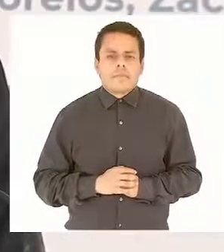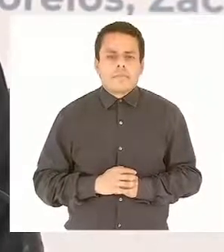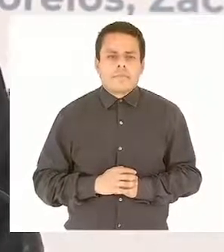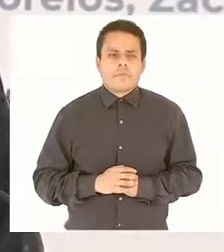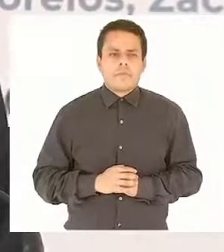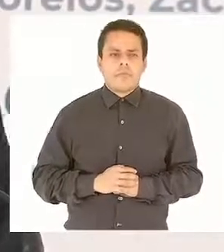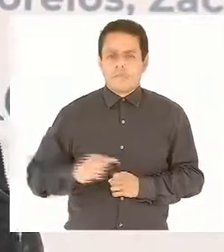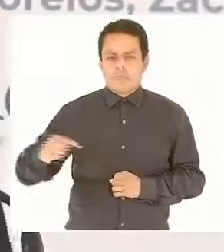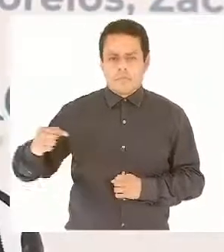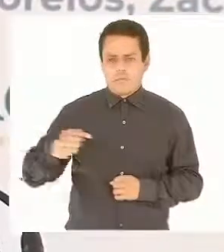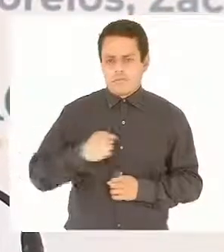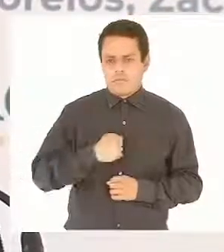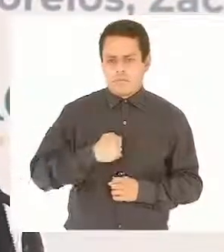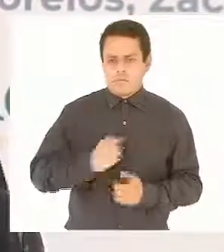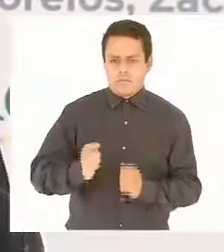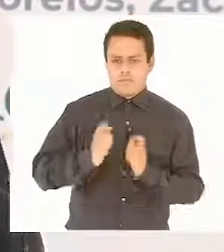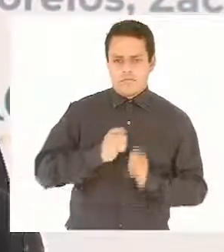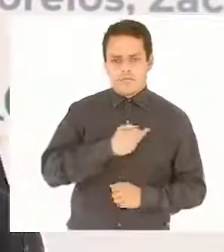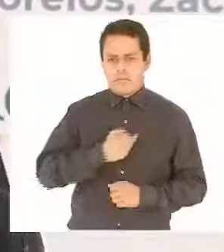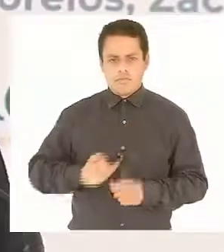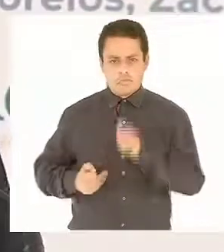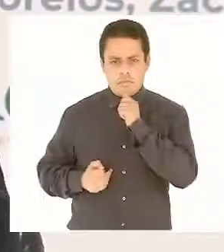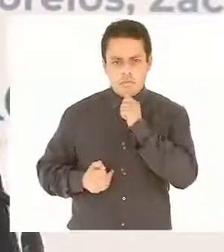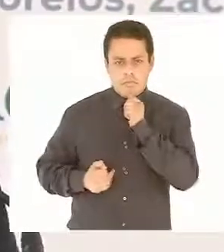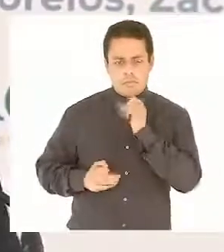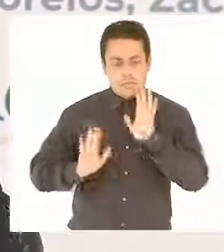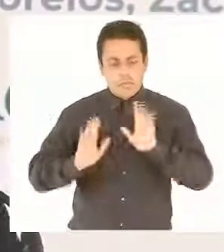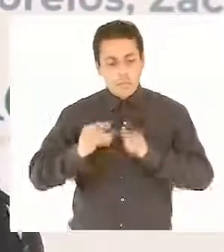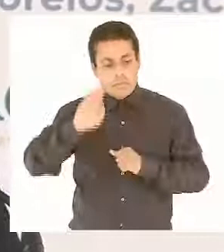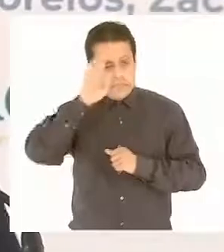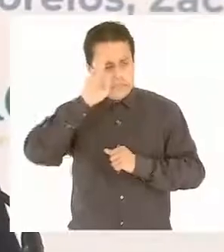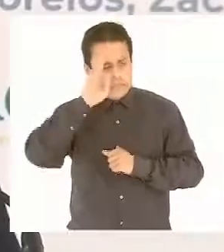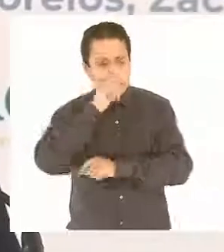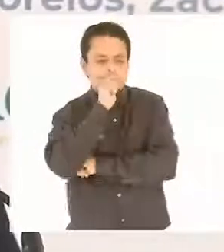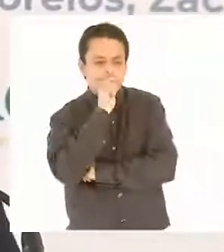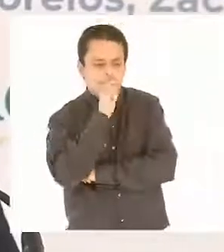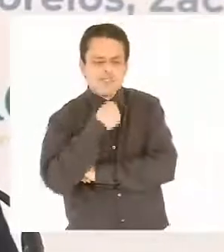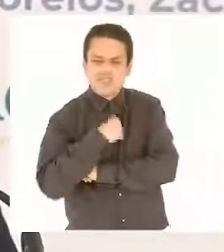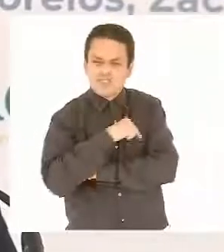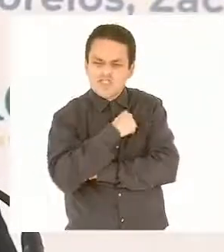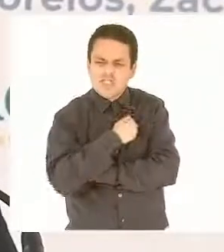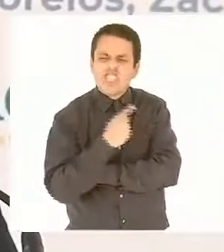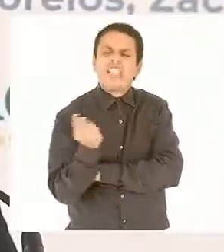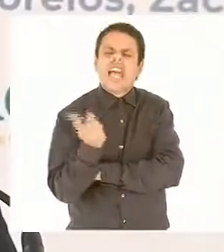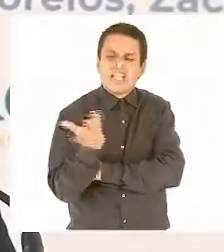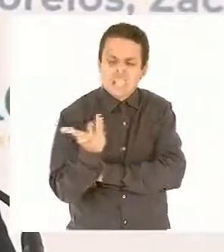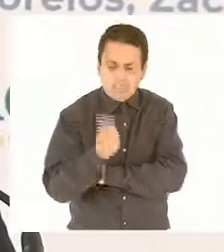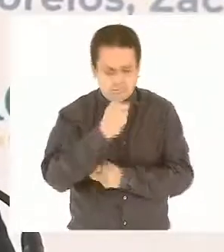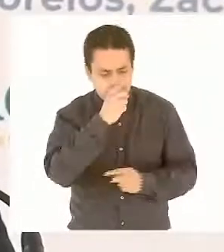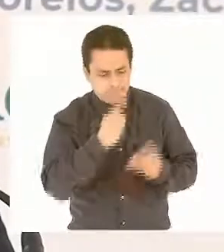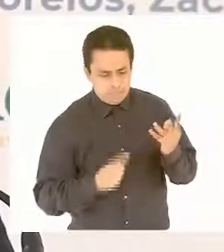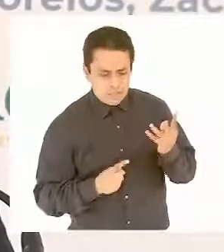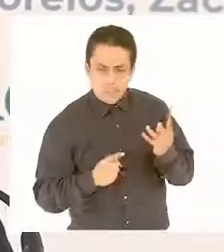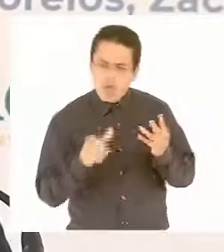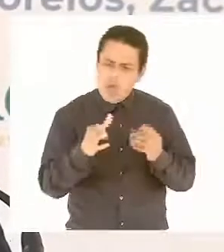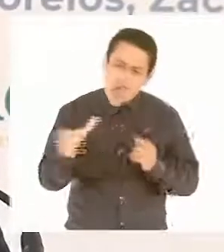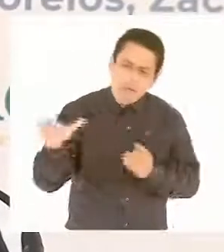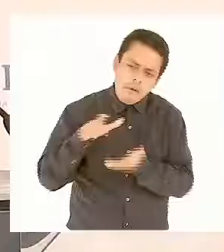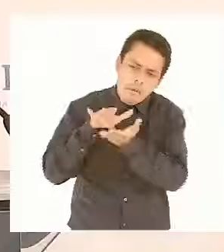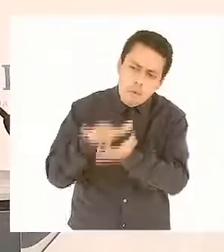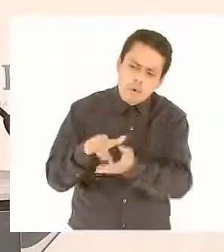llegar al gobierno pensamos mucho en qué íbamos a hacer para apoyar al